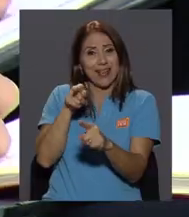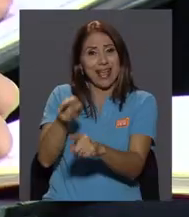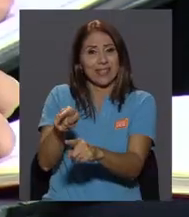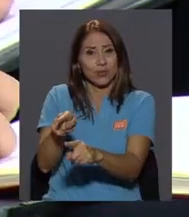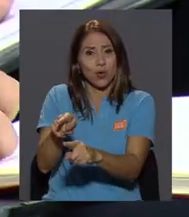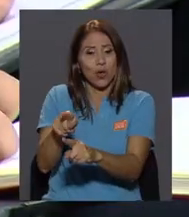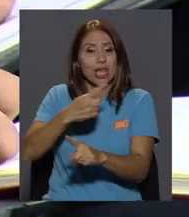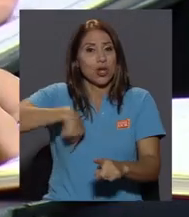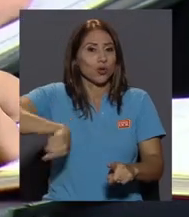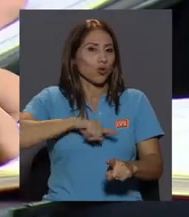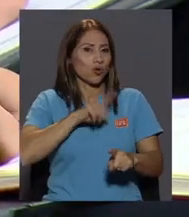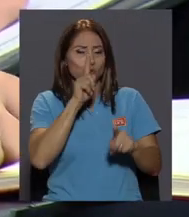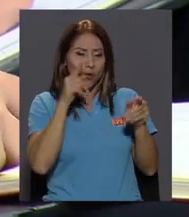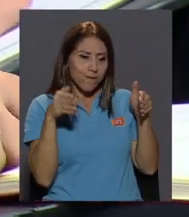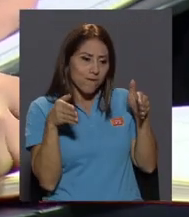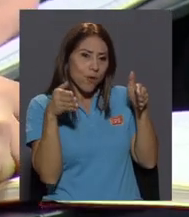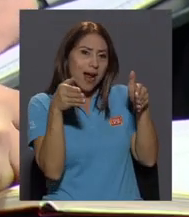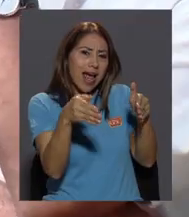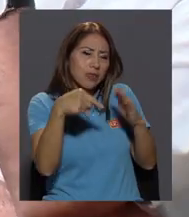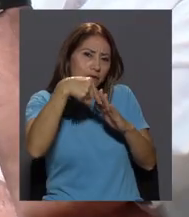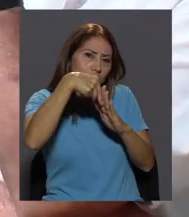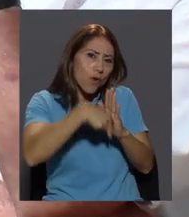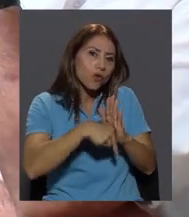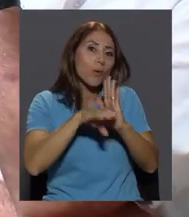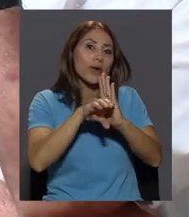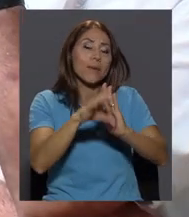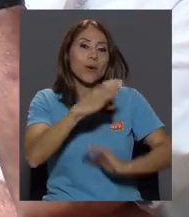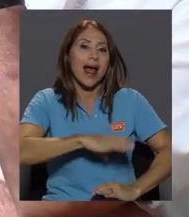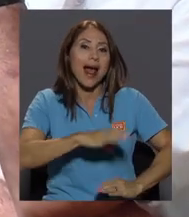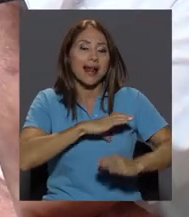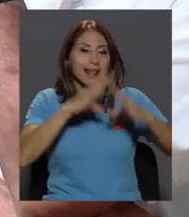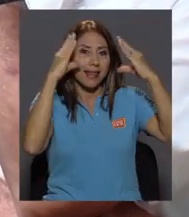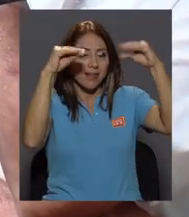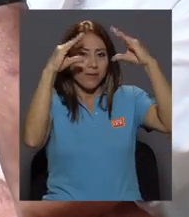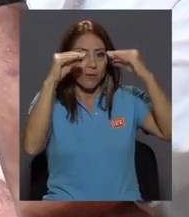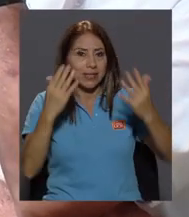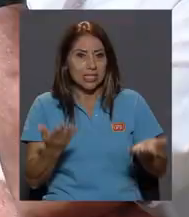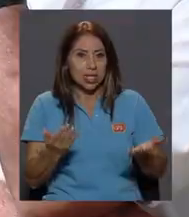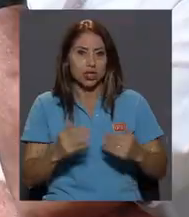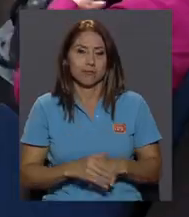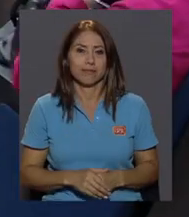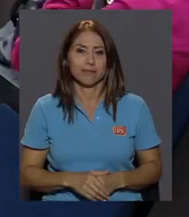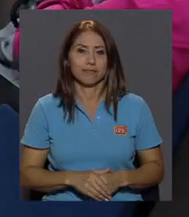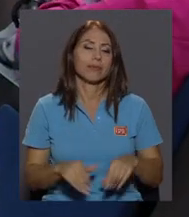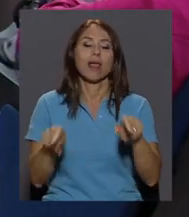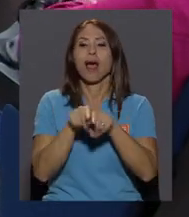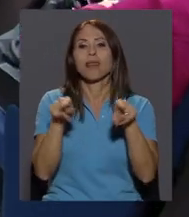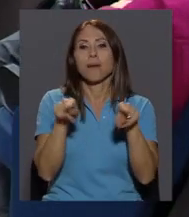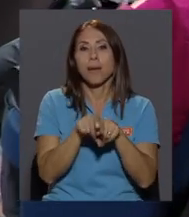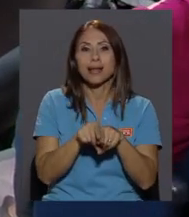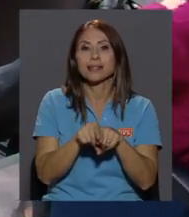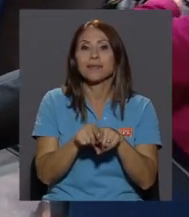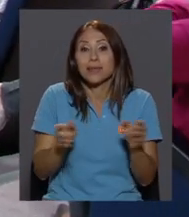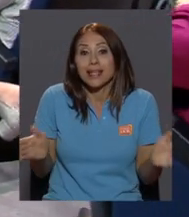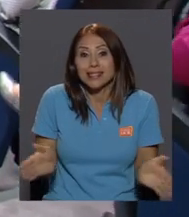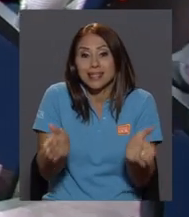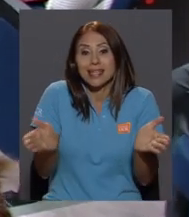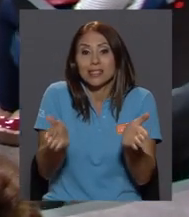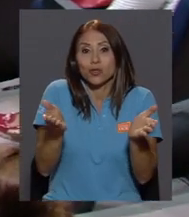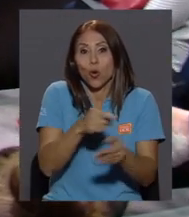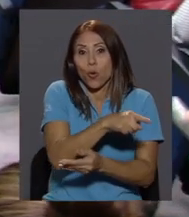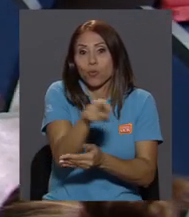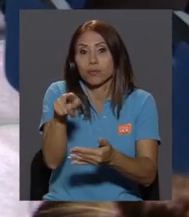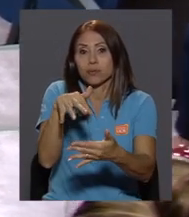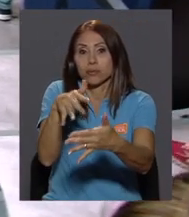no necesariamente nos estamos enfocando en los aspectos de fondo como la calidad de la información. Además, se instó a la